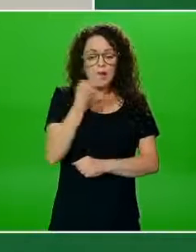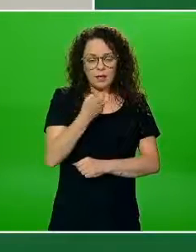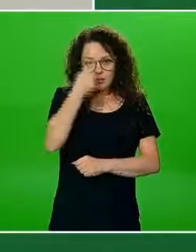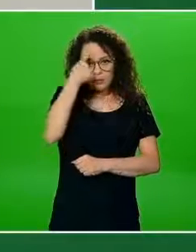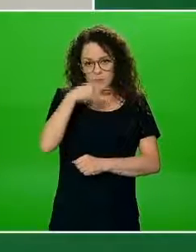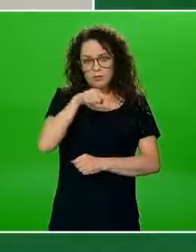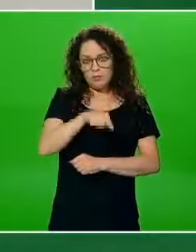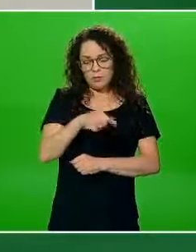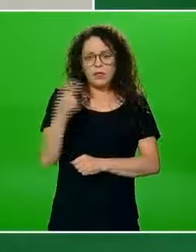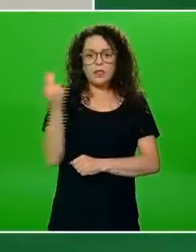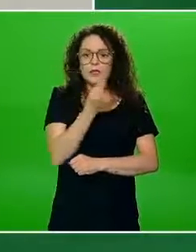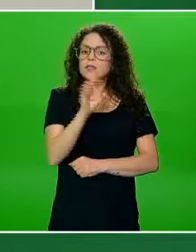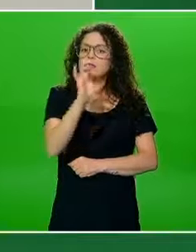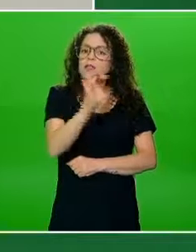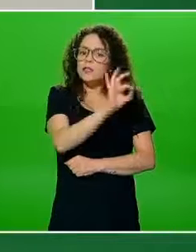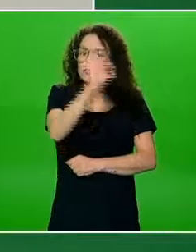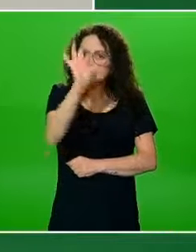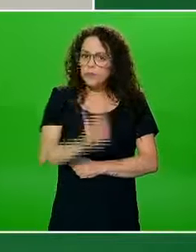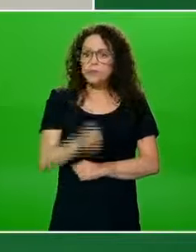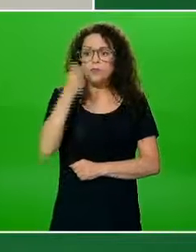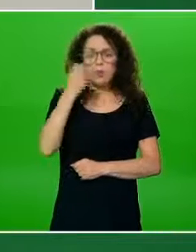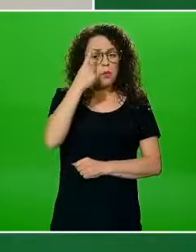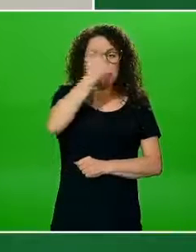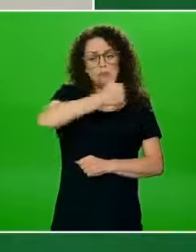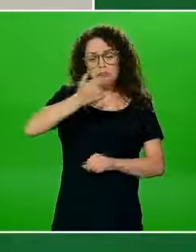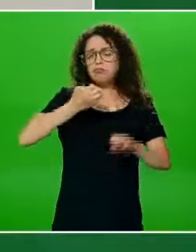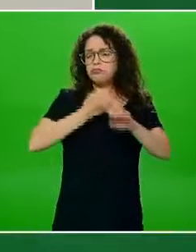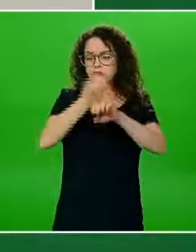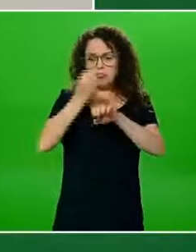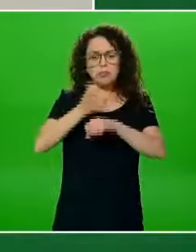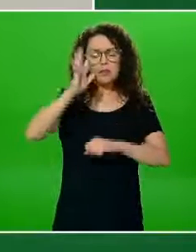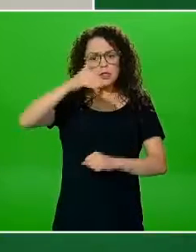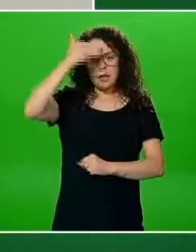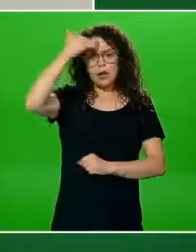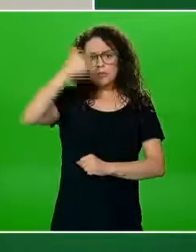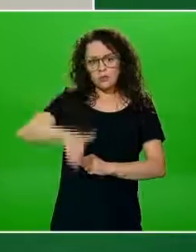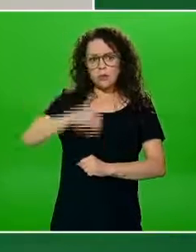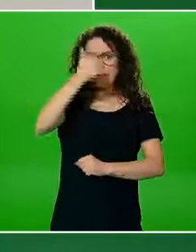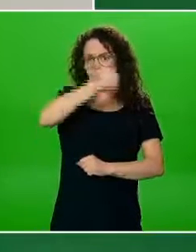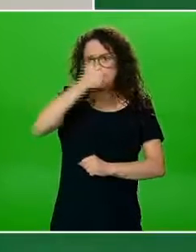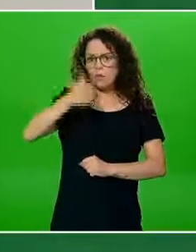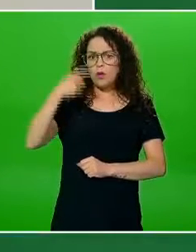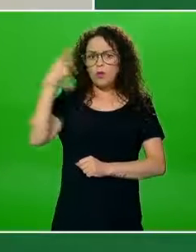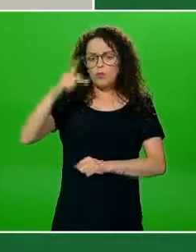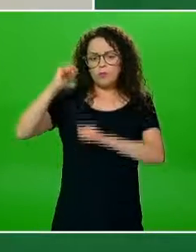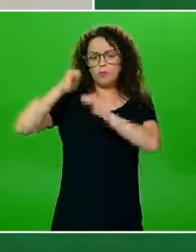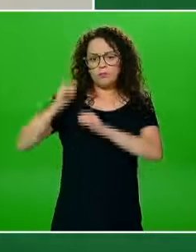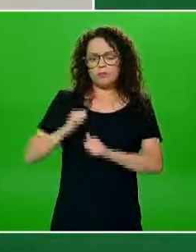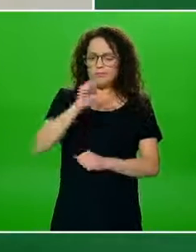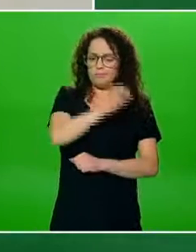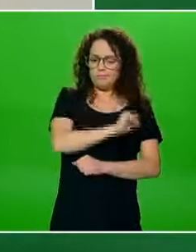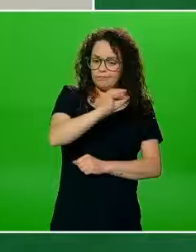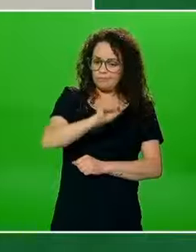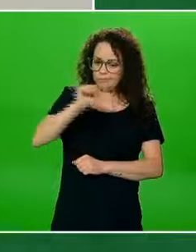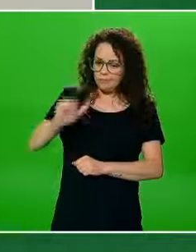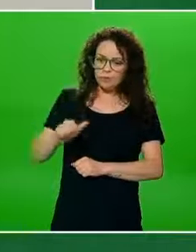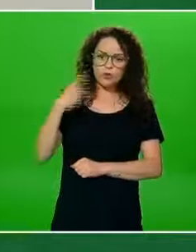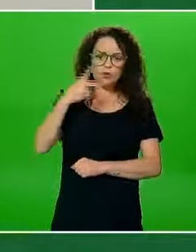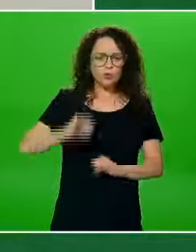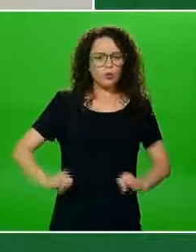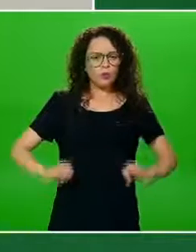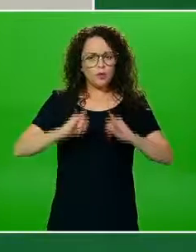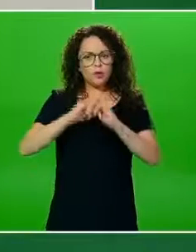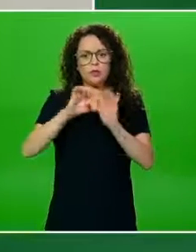un ejercicio que cada una de las entidades, a través de sus servicios estatales de salud y a través de las instituciones, recordando que el